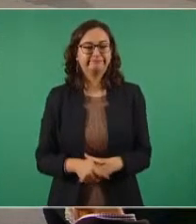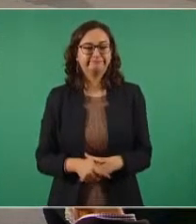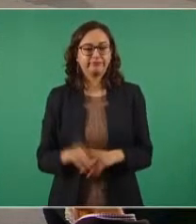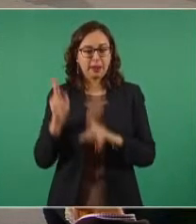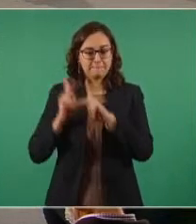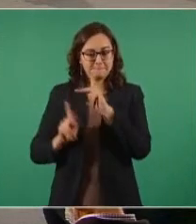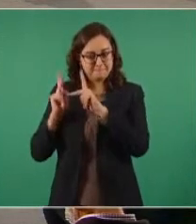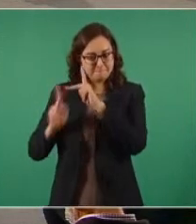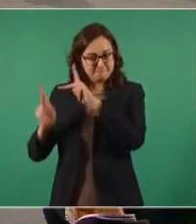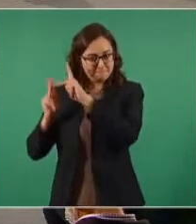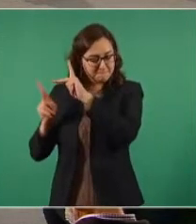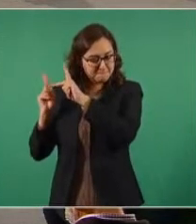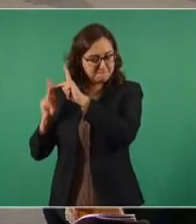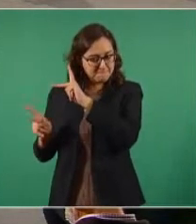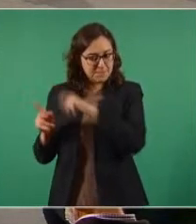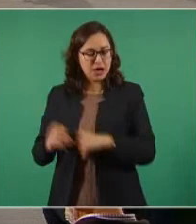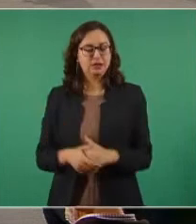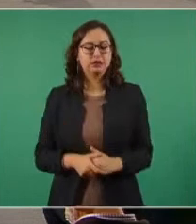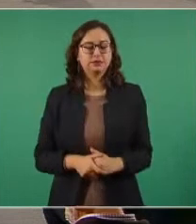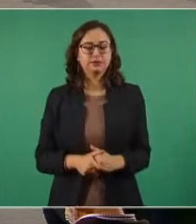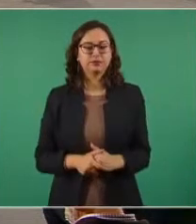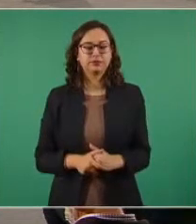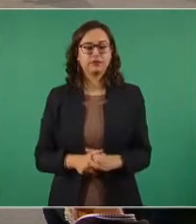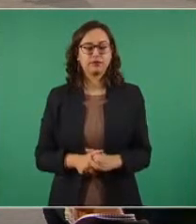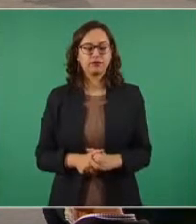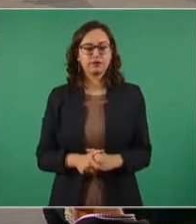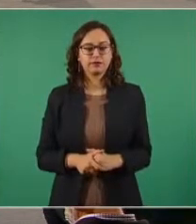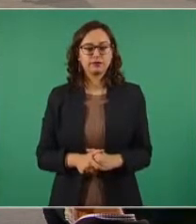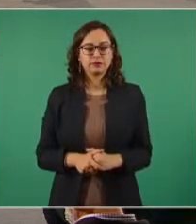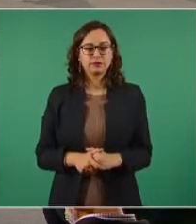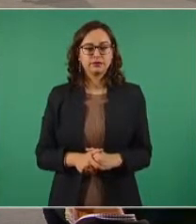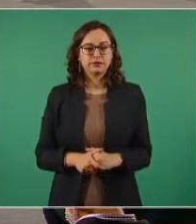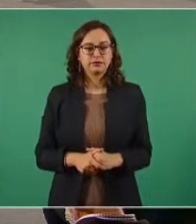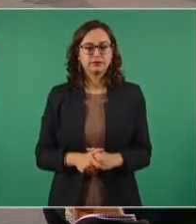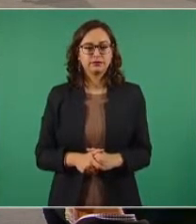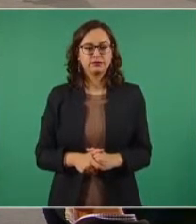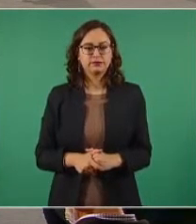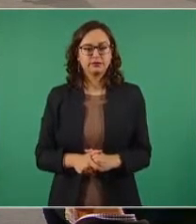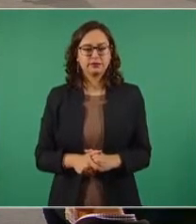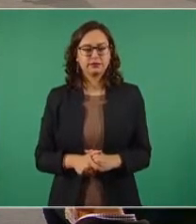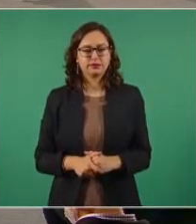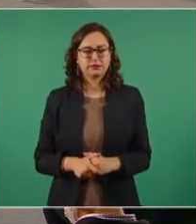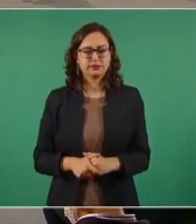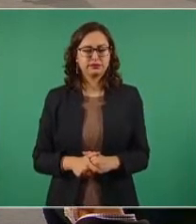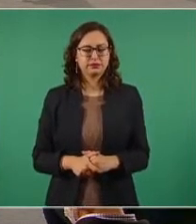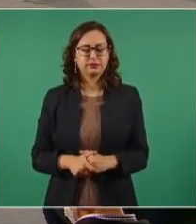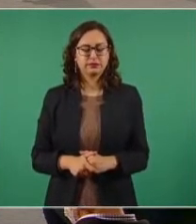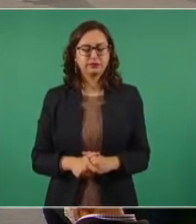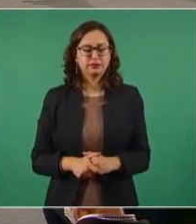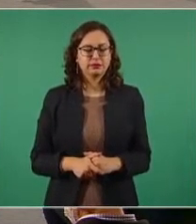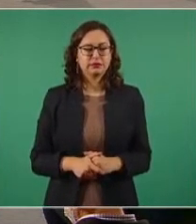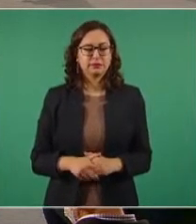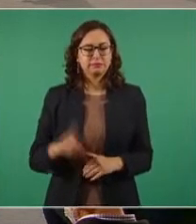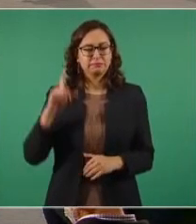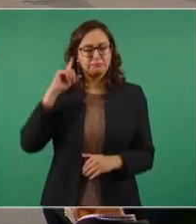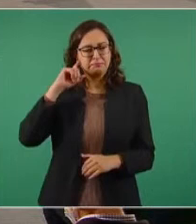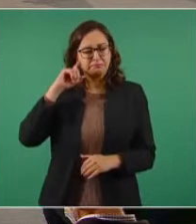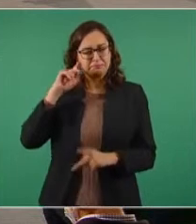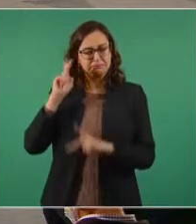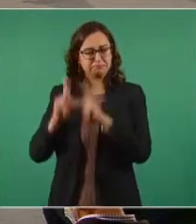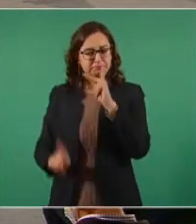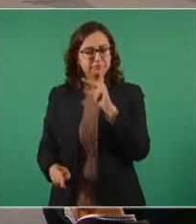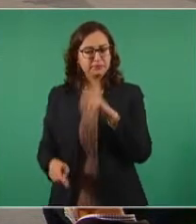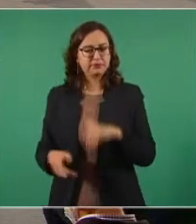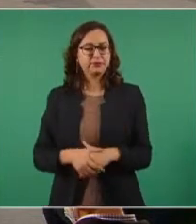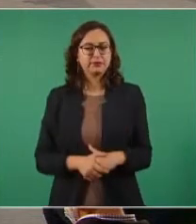aunque sean muy pequeñitos son muy importantes porque realizan la pronunciación de una comunicación está en la parte de la producción